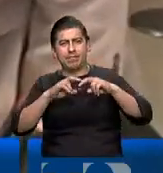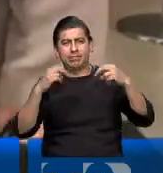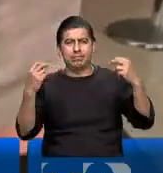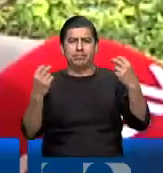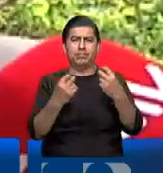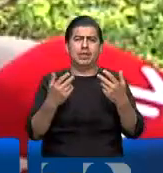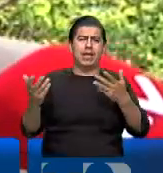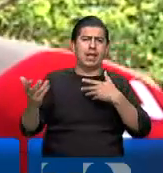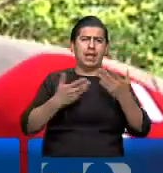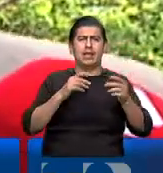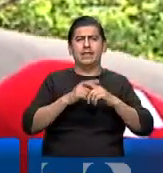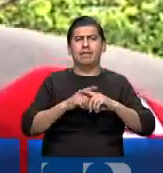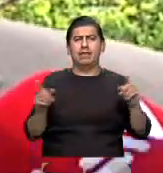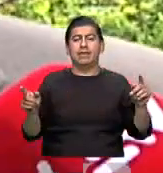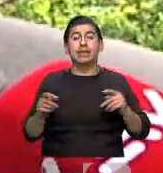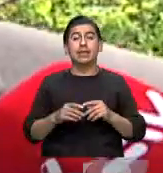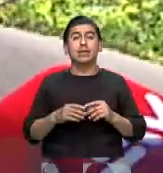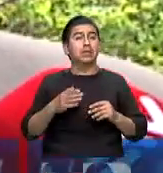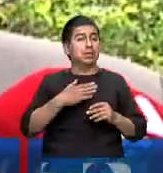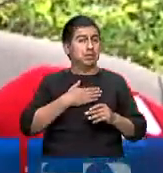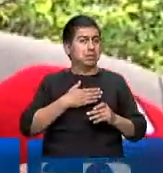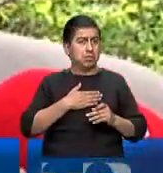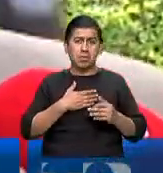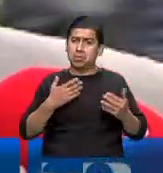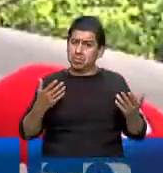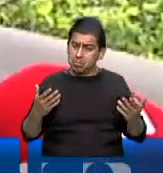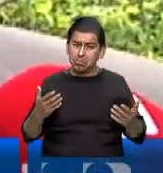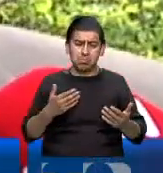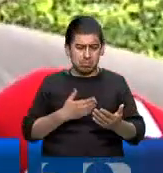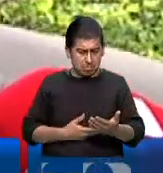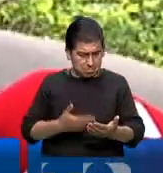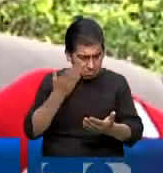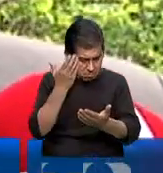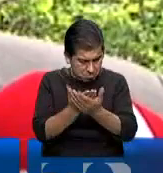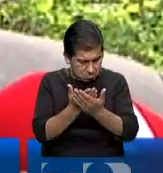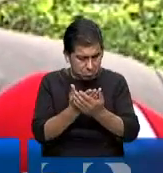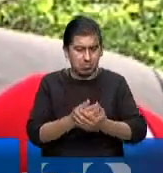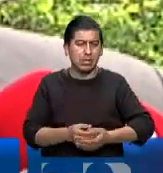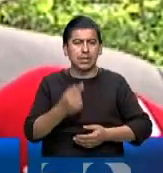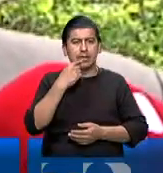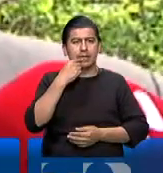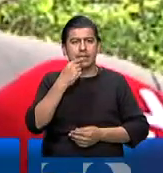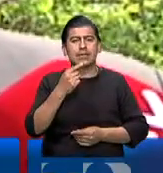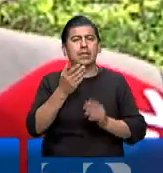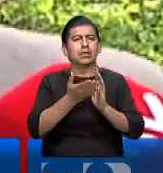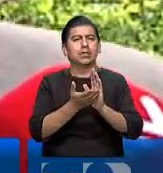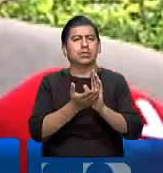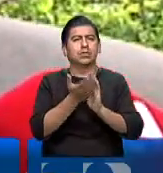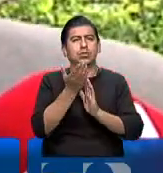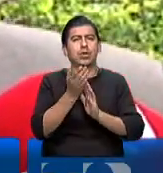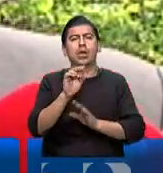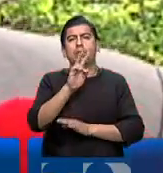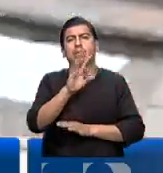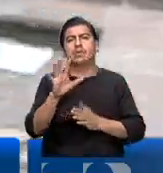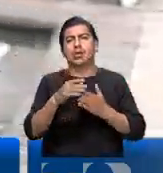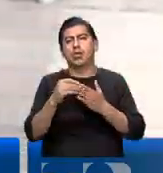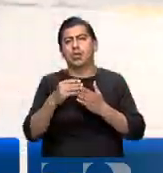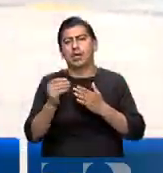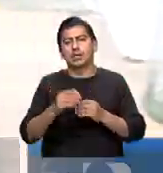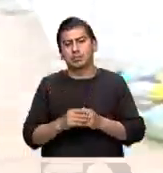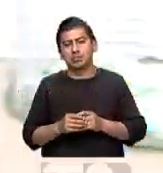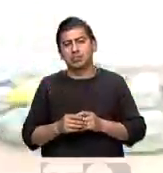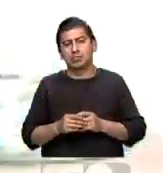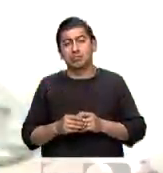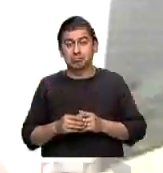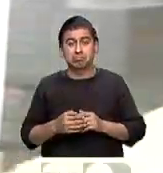distantes los trabajadores venimos con la misma alternativa que hemos presentado es decir que el incremento al menos sea de 25 dólares y para